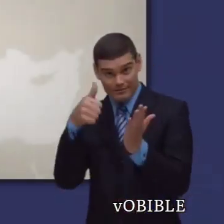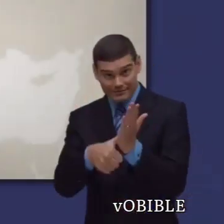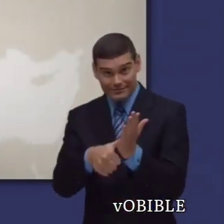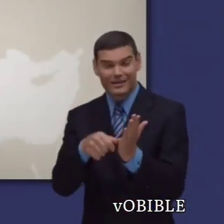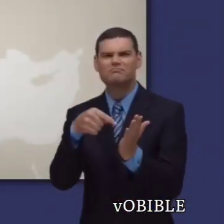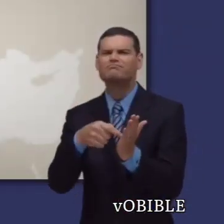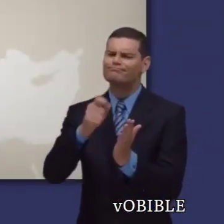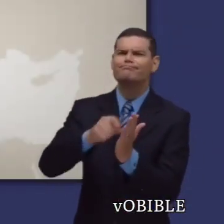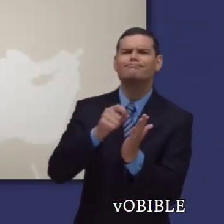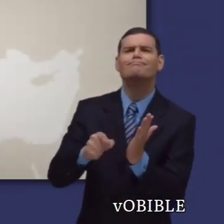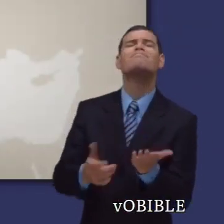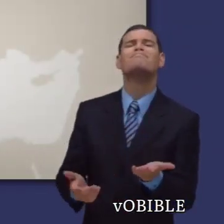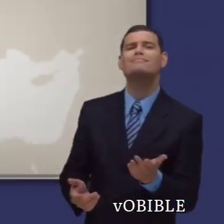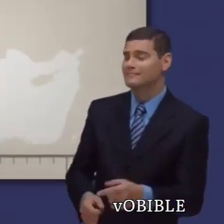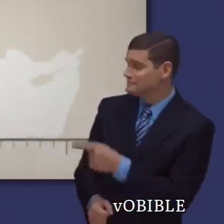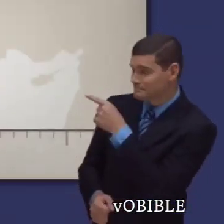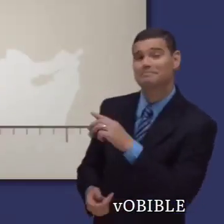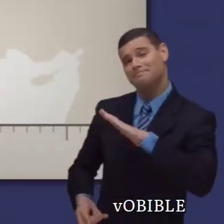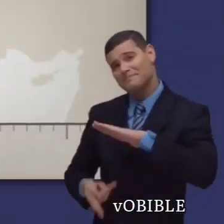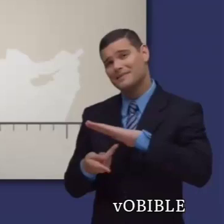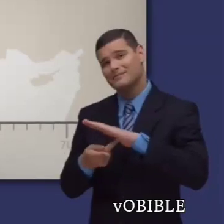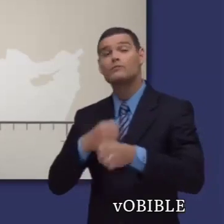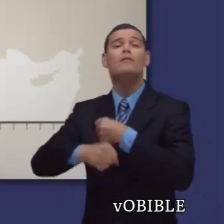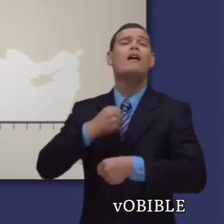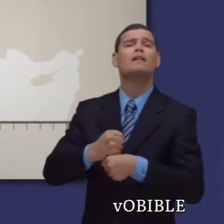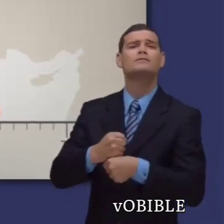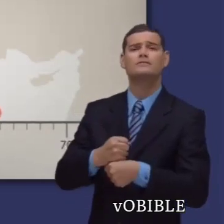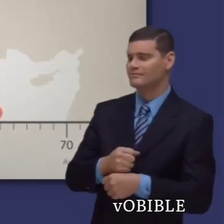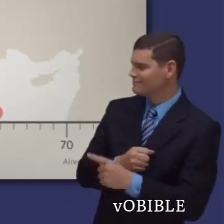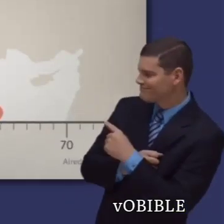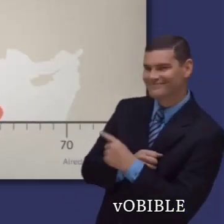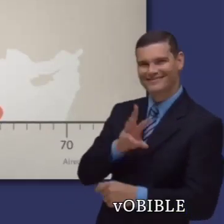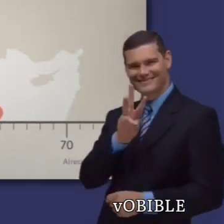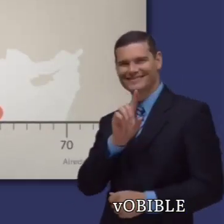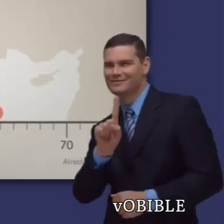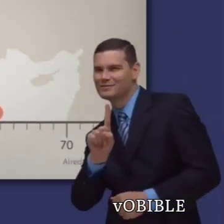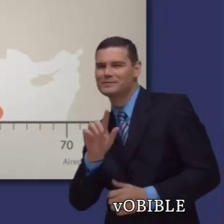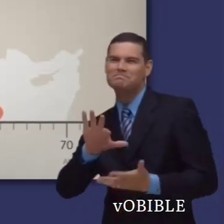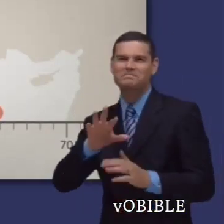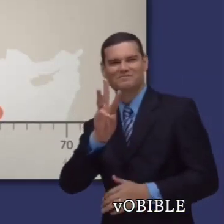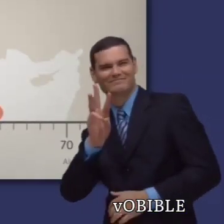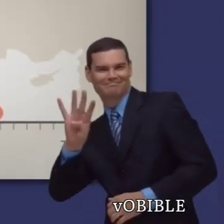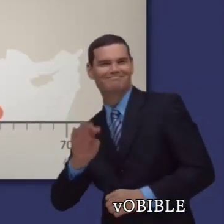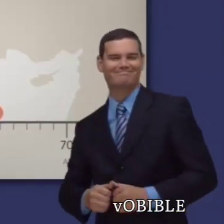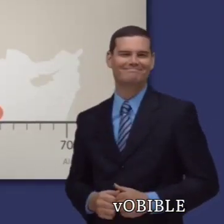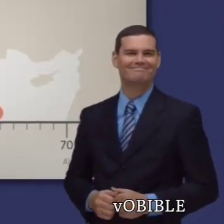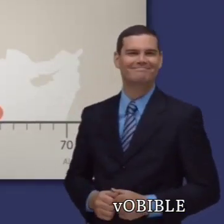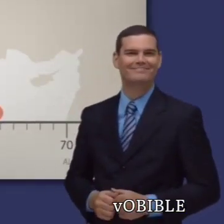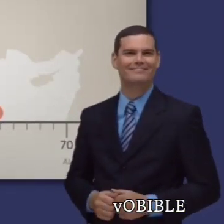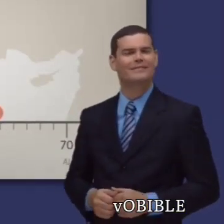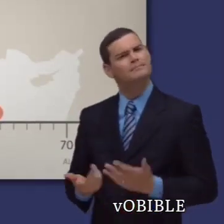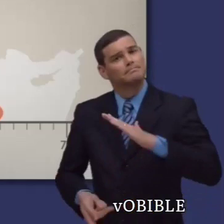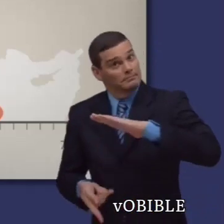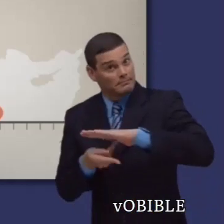Pablo escribió esta carta inspirada a Tito aproximadamente entre el año 61 y el 64. Tal vez